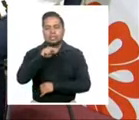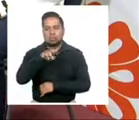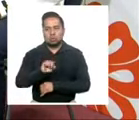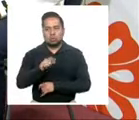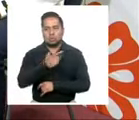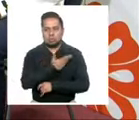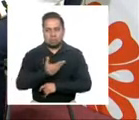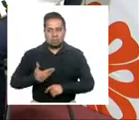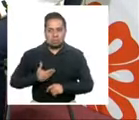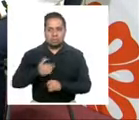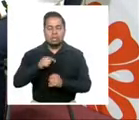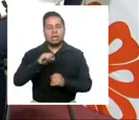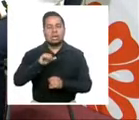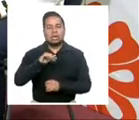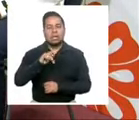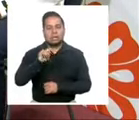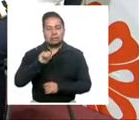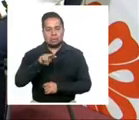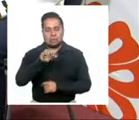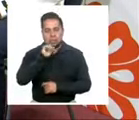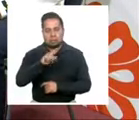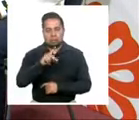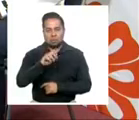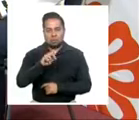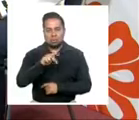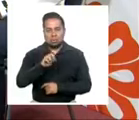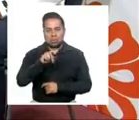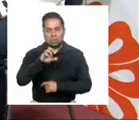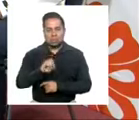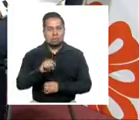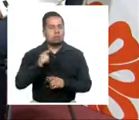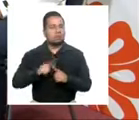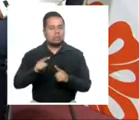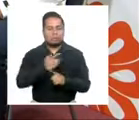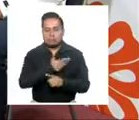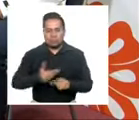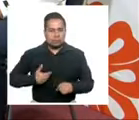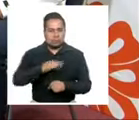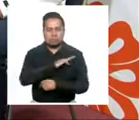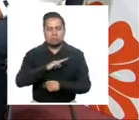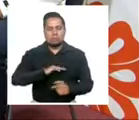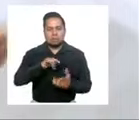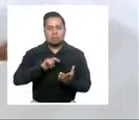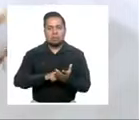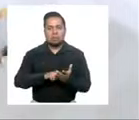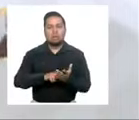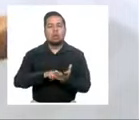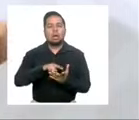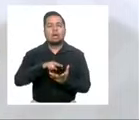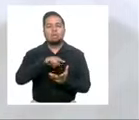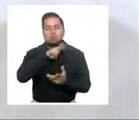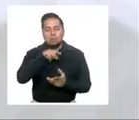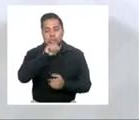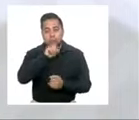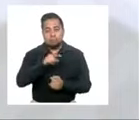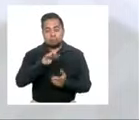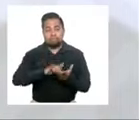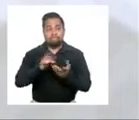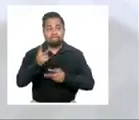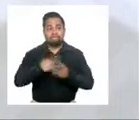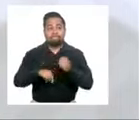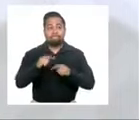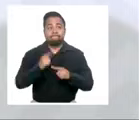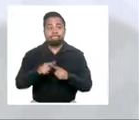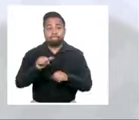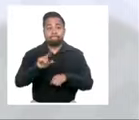Marín, presidente de Acatlán de Pérez Figueroa, a Próspero Francisco Cruz Ricardes, presidente municipal de Putla Villa, y también agradezco la presencia